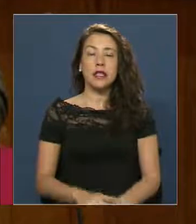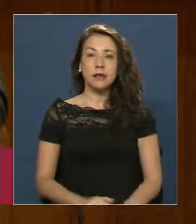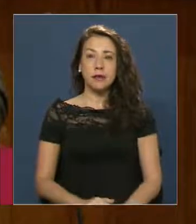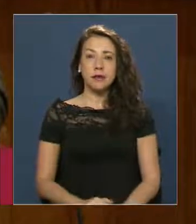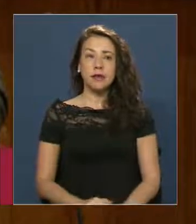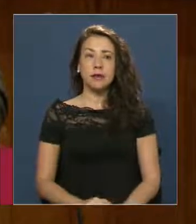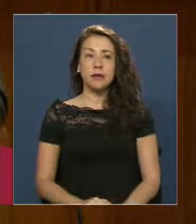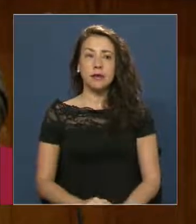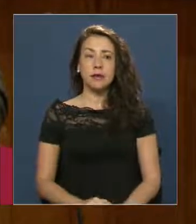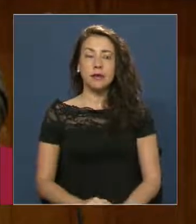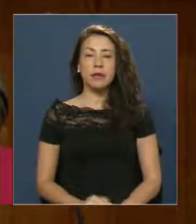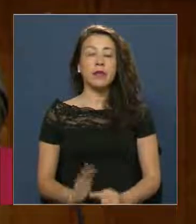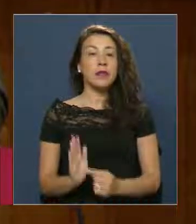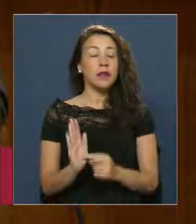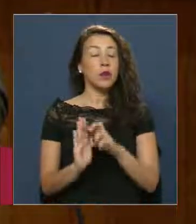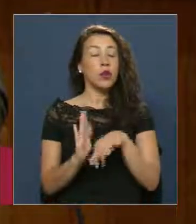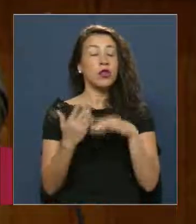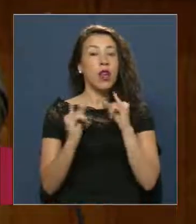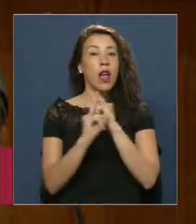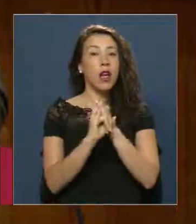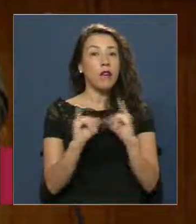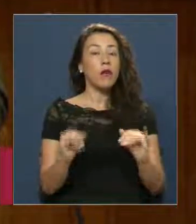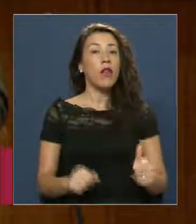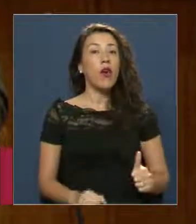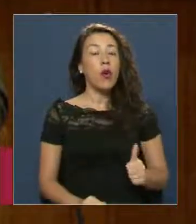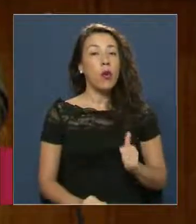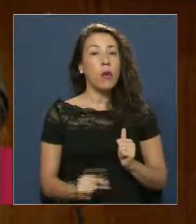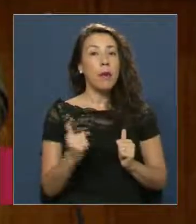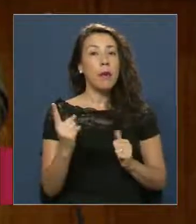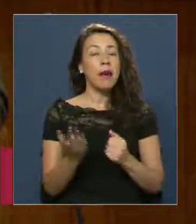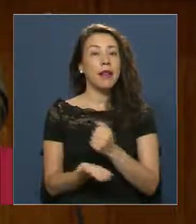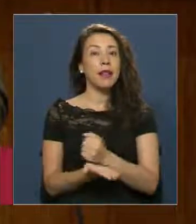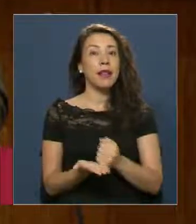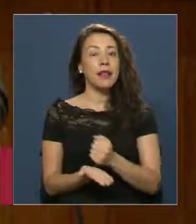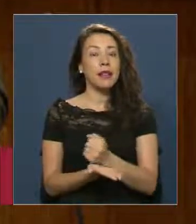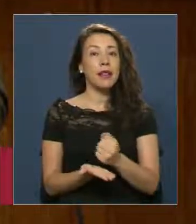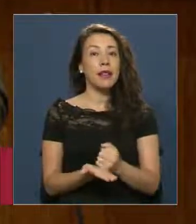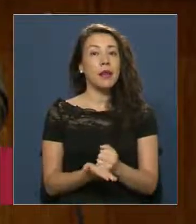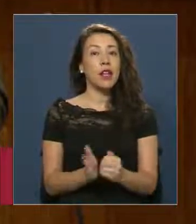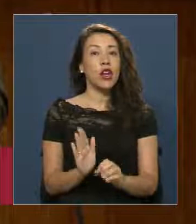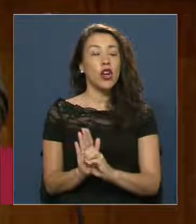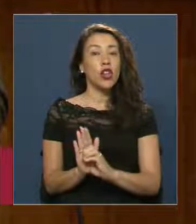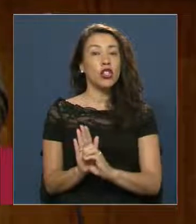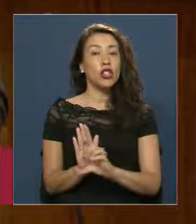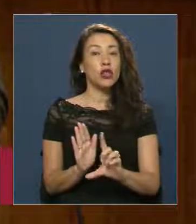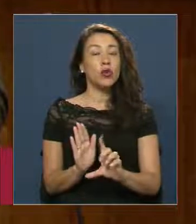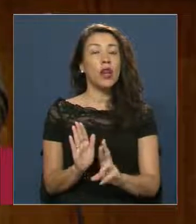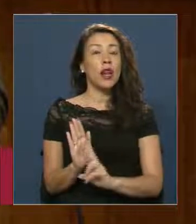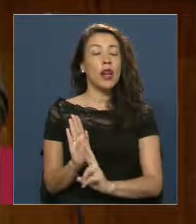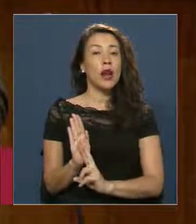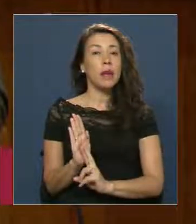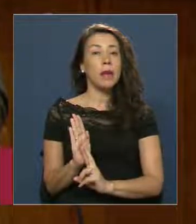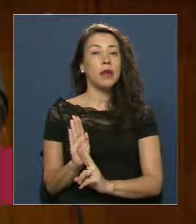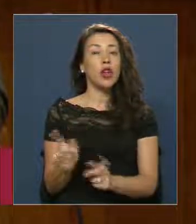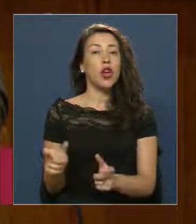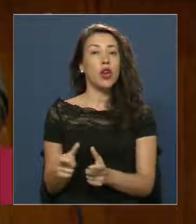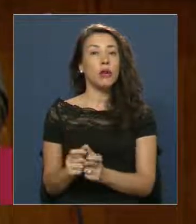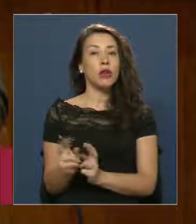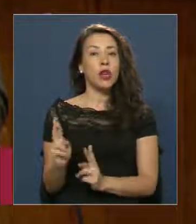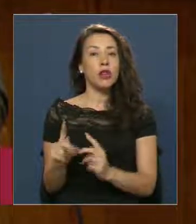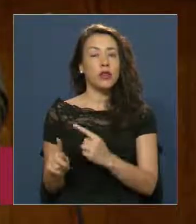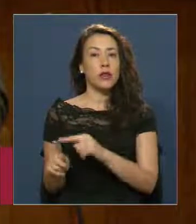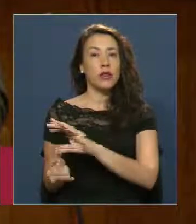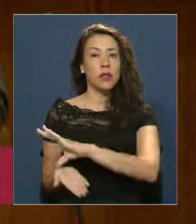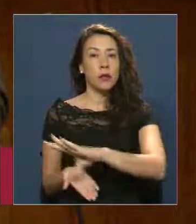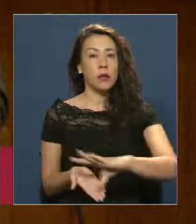iniciativa fue informada en cumplimiento de su primer trámite constitucional y reglamentario por la Comisión de